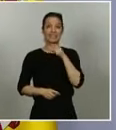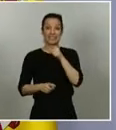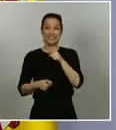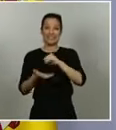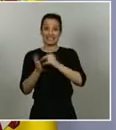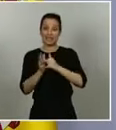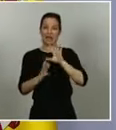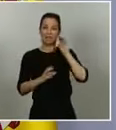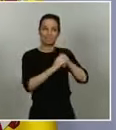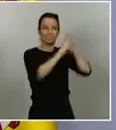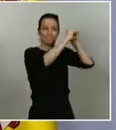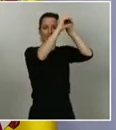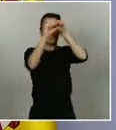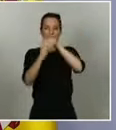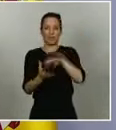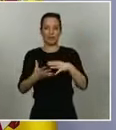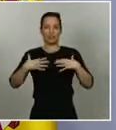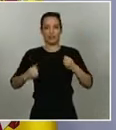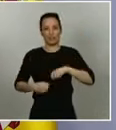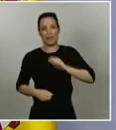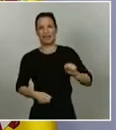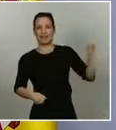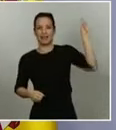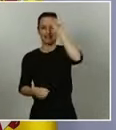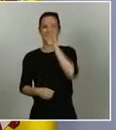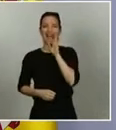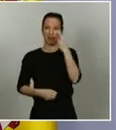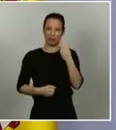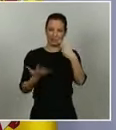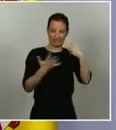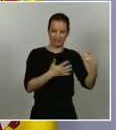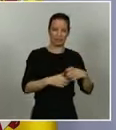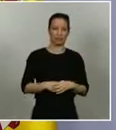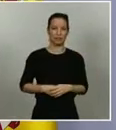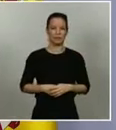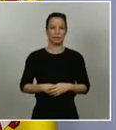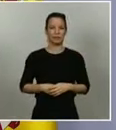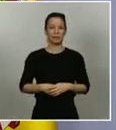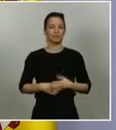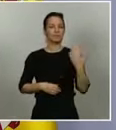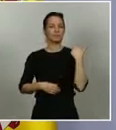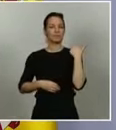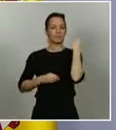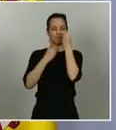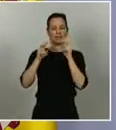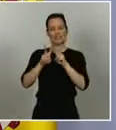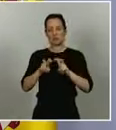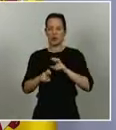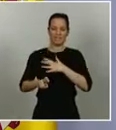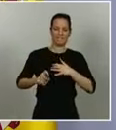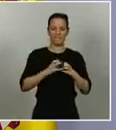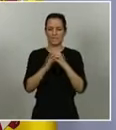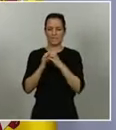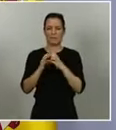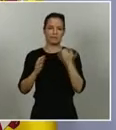salud de toda España. Cuando planteamos realizar este estudio, éramos conscientes que estábamos frente a grandes